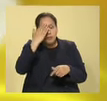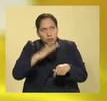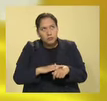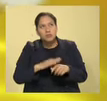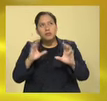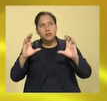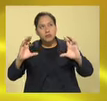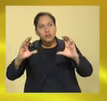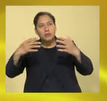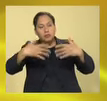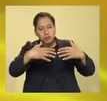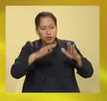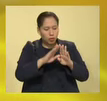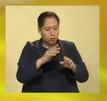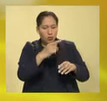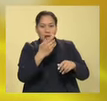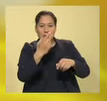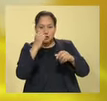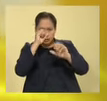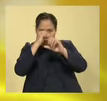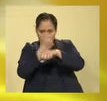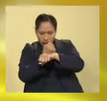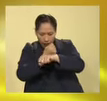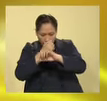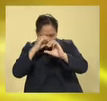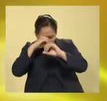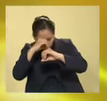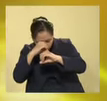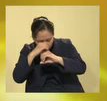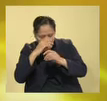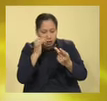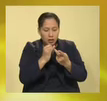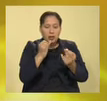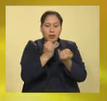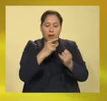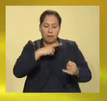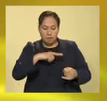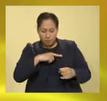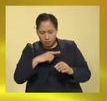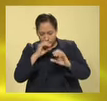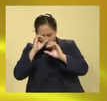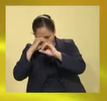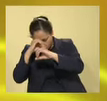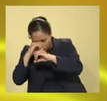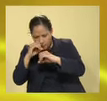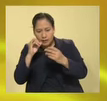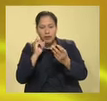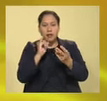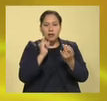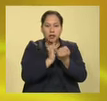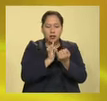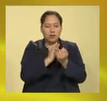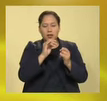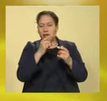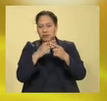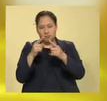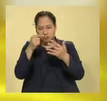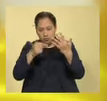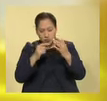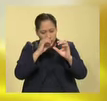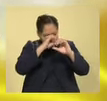laboratorio, biometría hemática, química sanguínea, general de orina, y ahí en la química